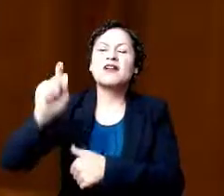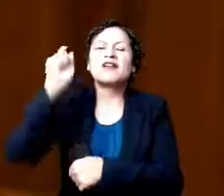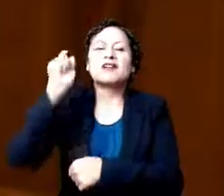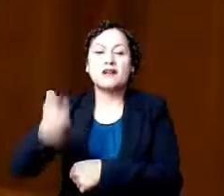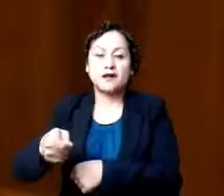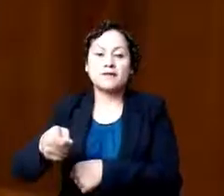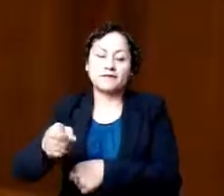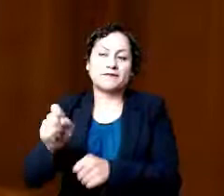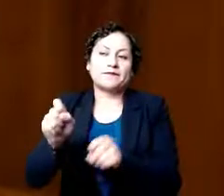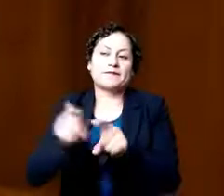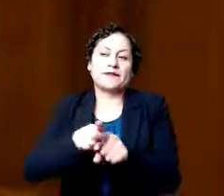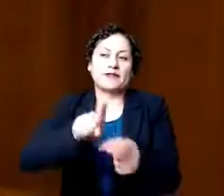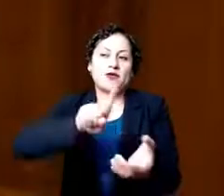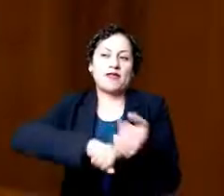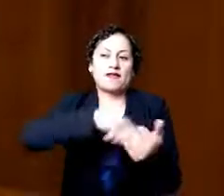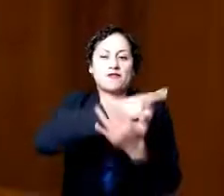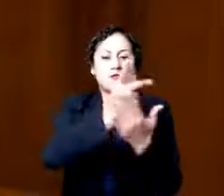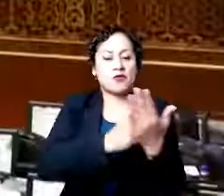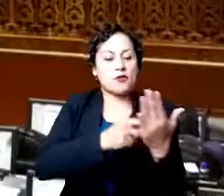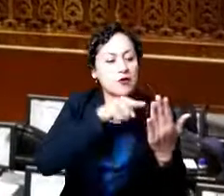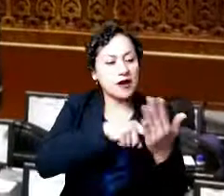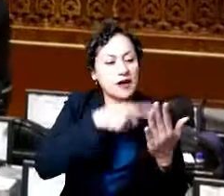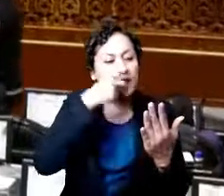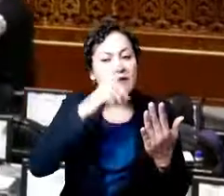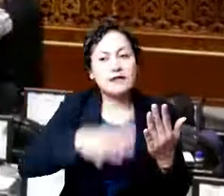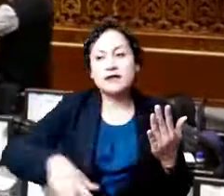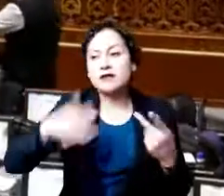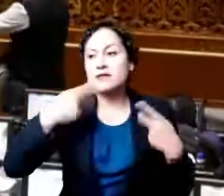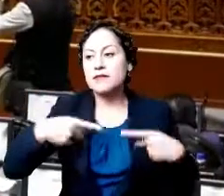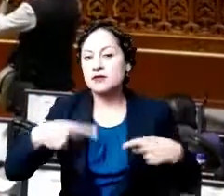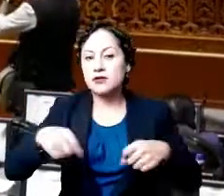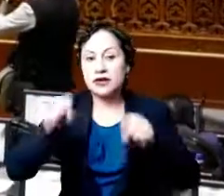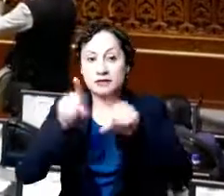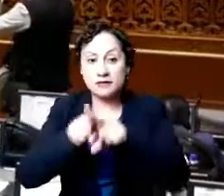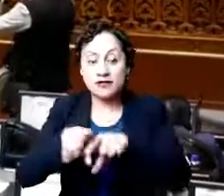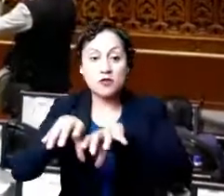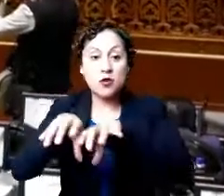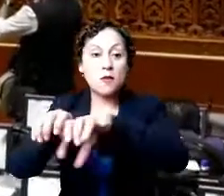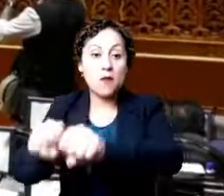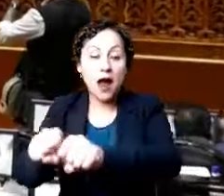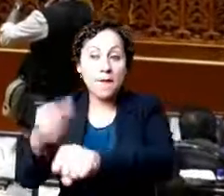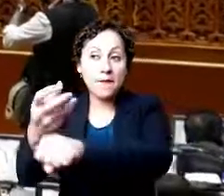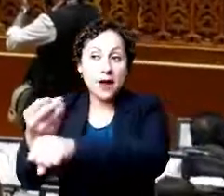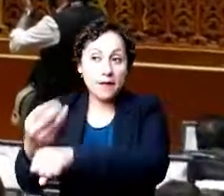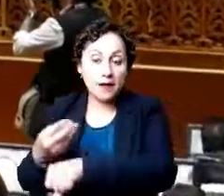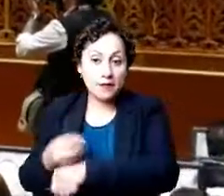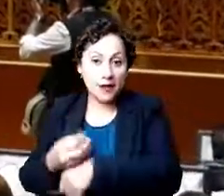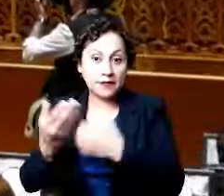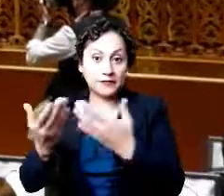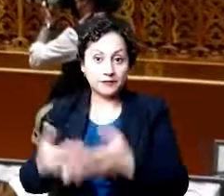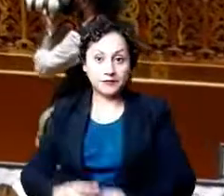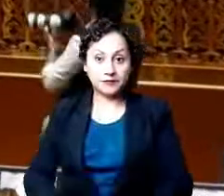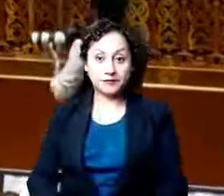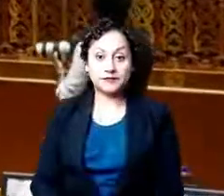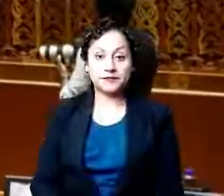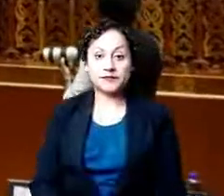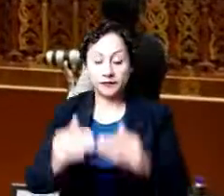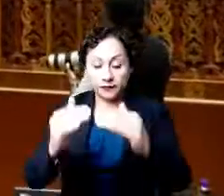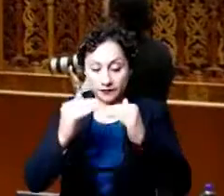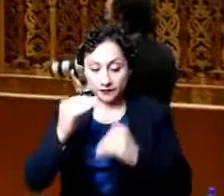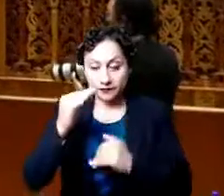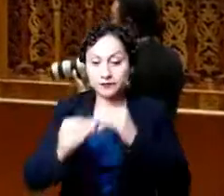tu Comunidad la gente se está apropiando de los espacios. Tengo 30 segundos más. Y diputada